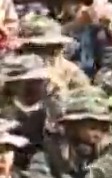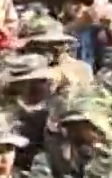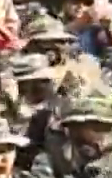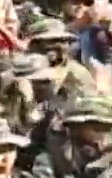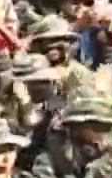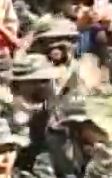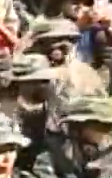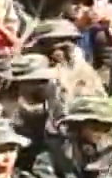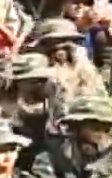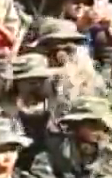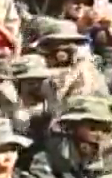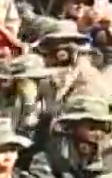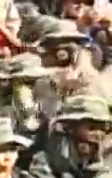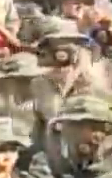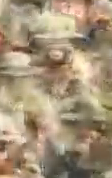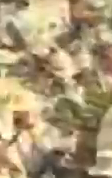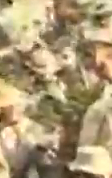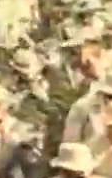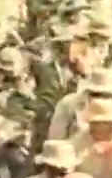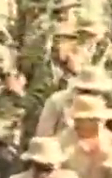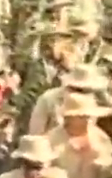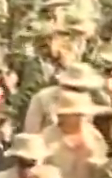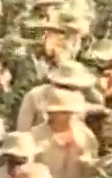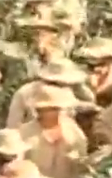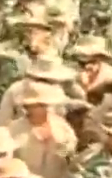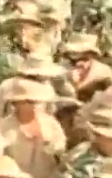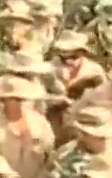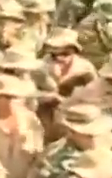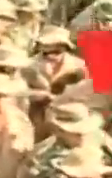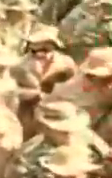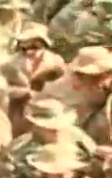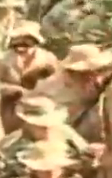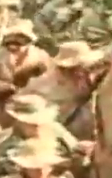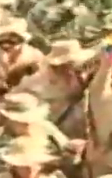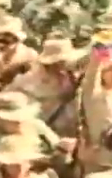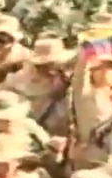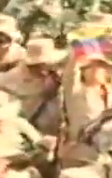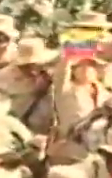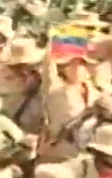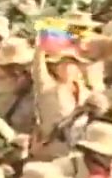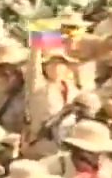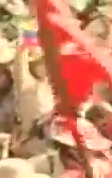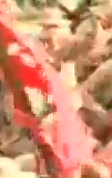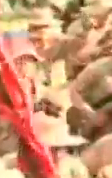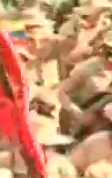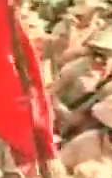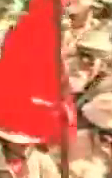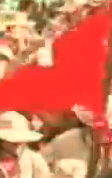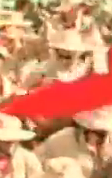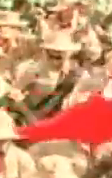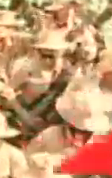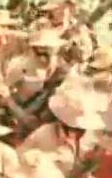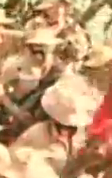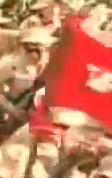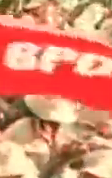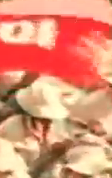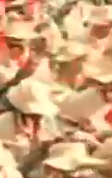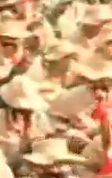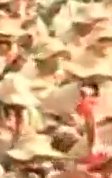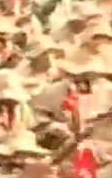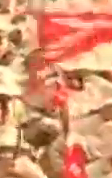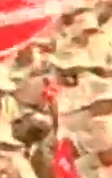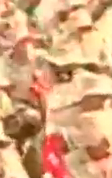A flor de piel siento el amor, el patriotismo, la vergüenza y el